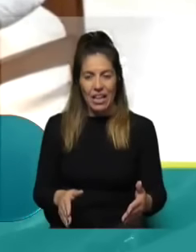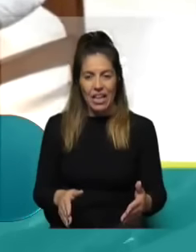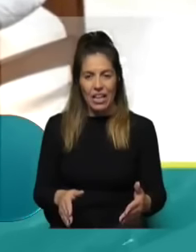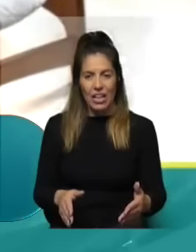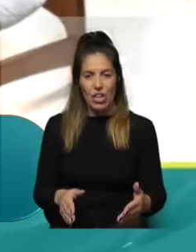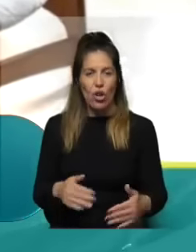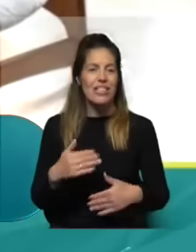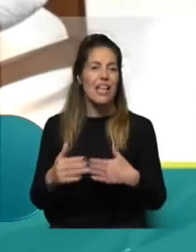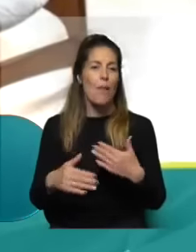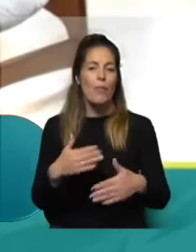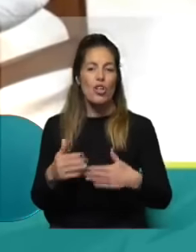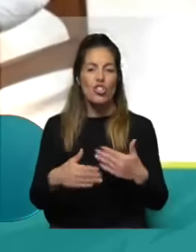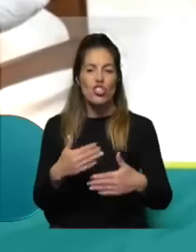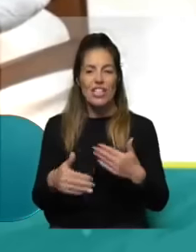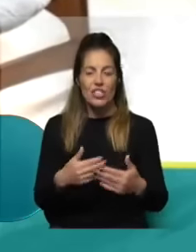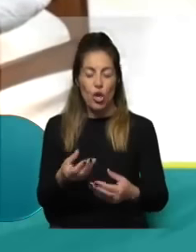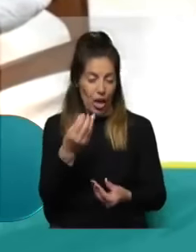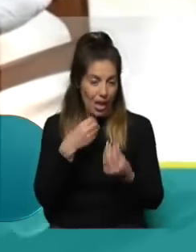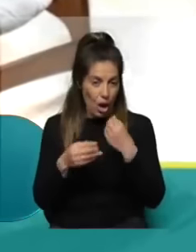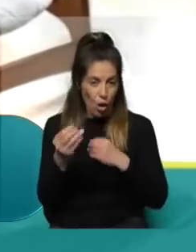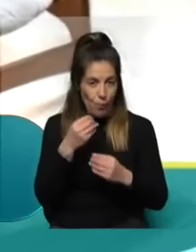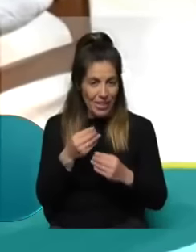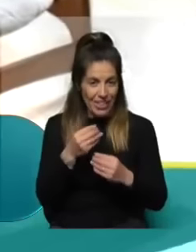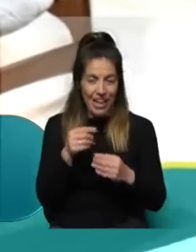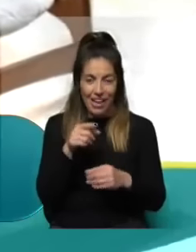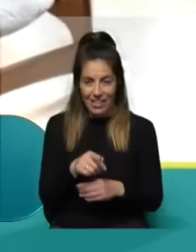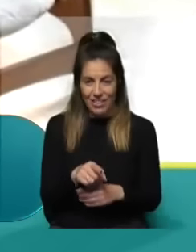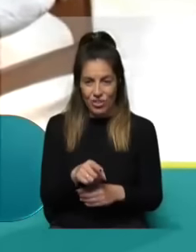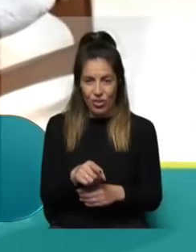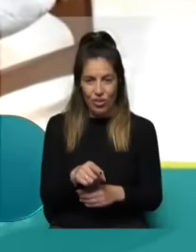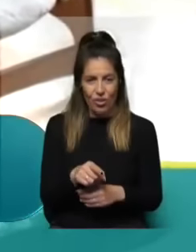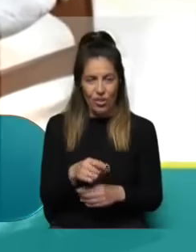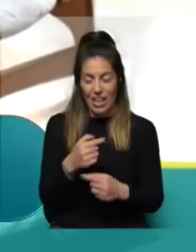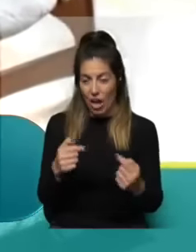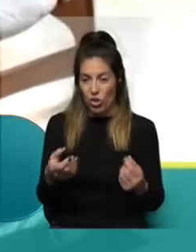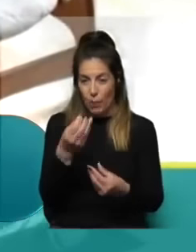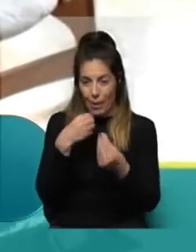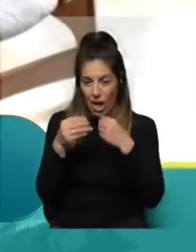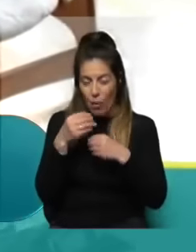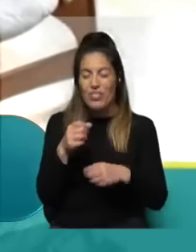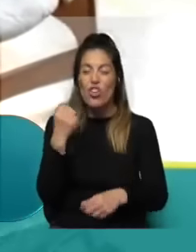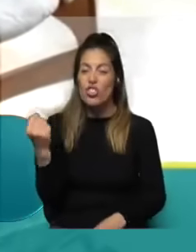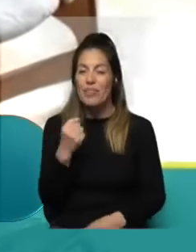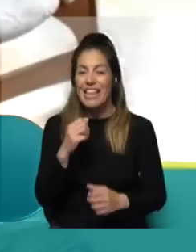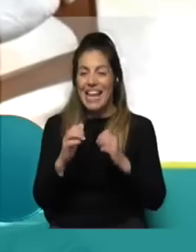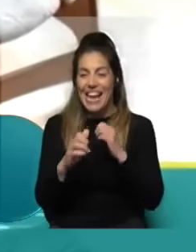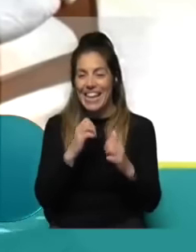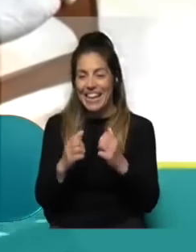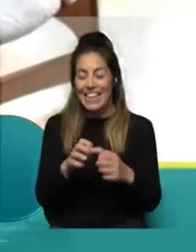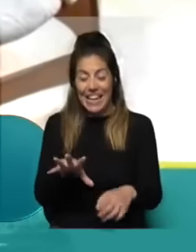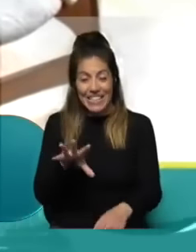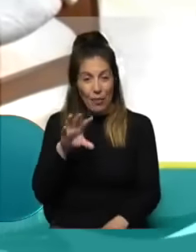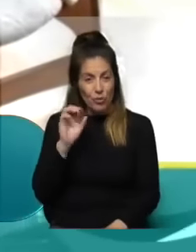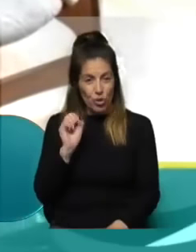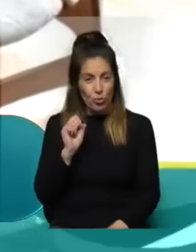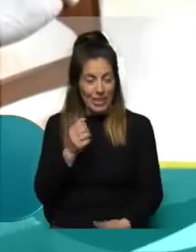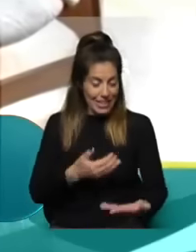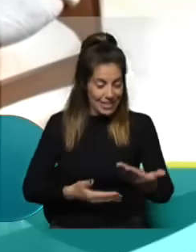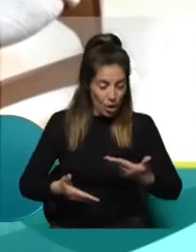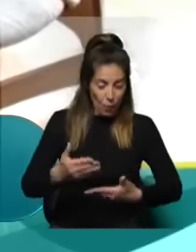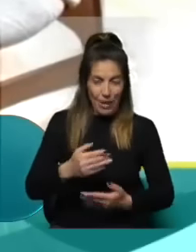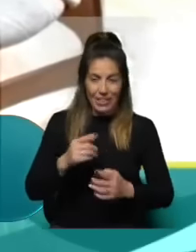el procedimiento, el proceso de la comida, de la alimentación, porque es importante esa energía que también que se absorbe y que se comparte